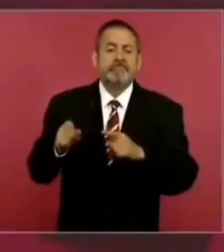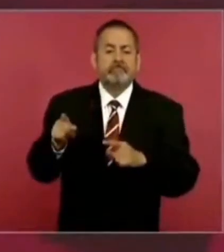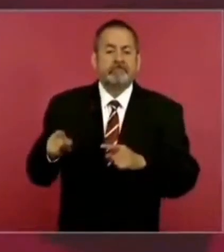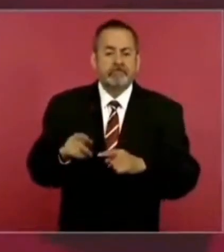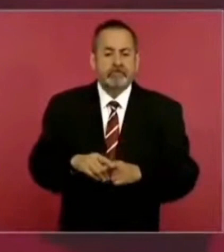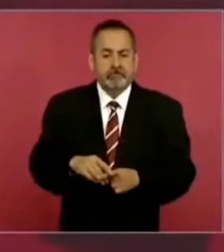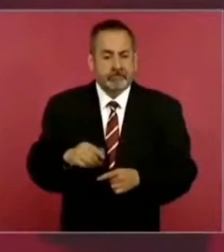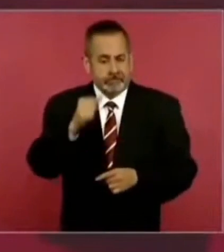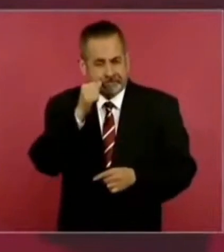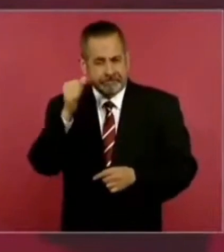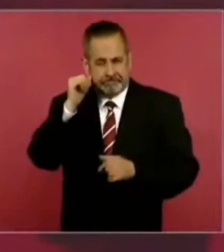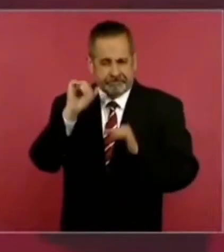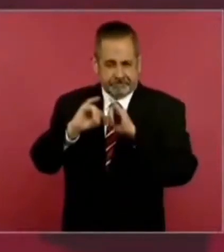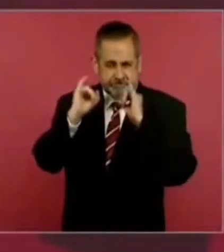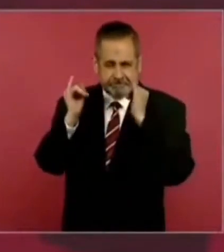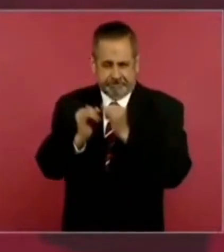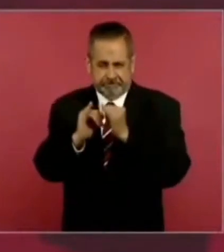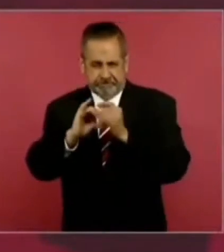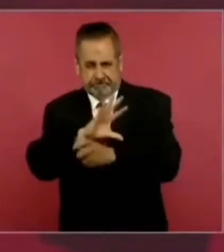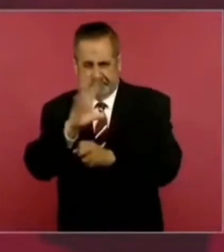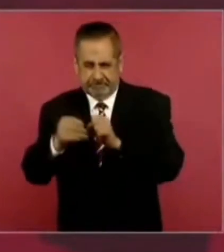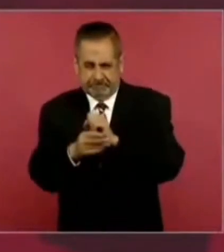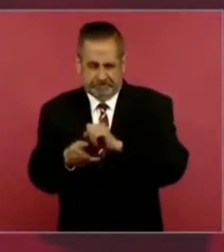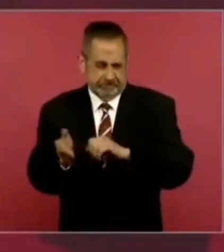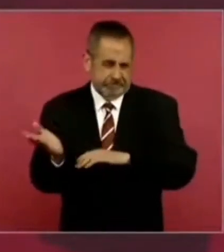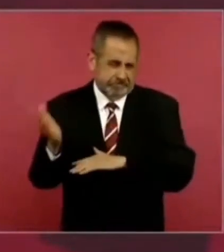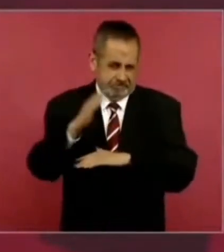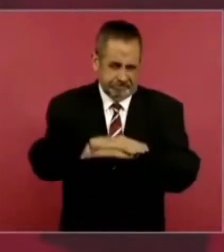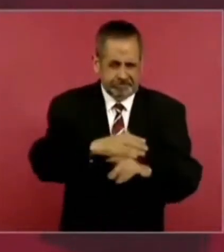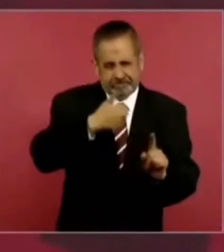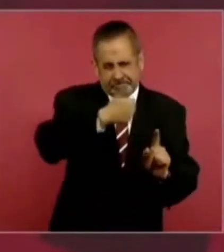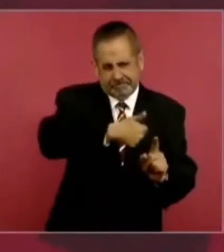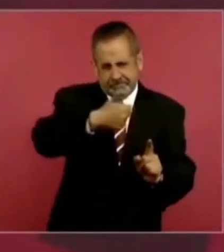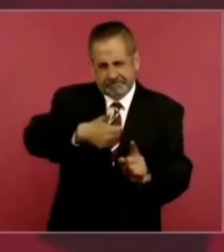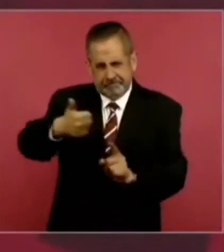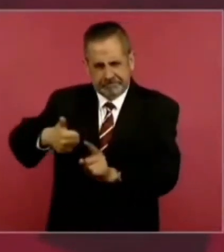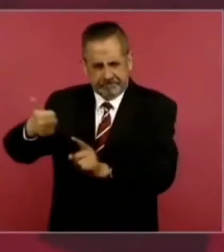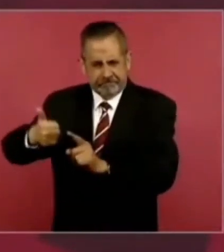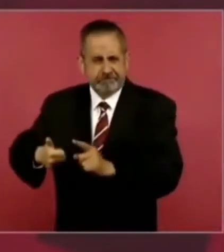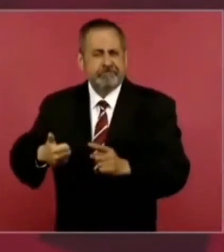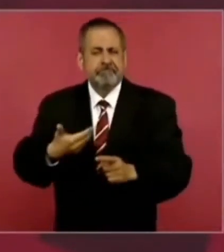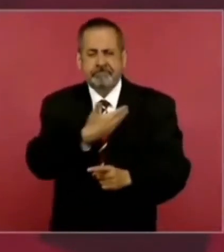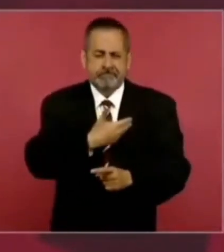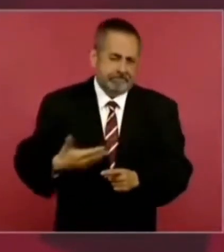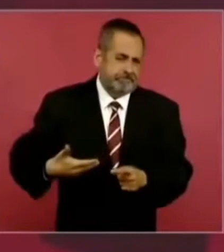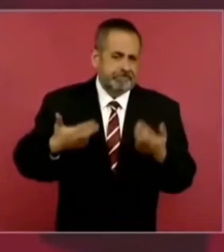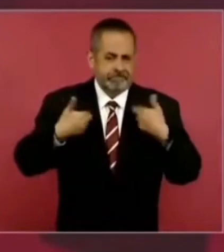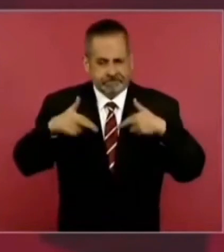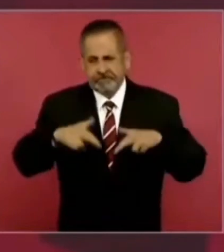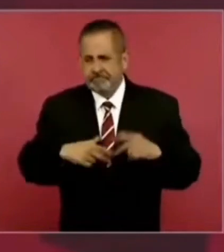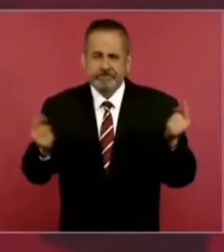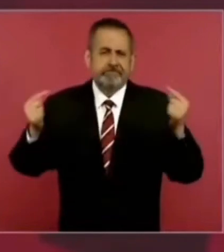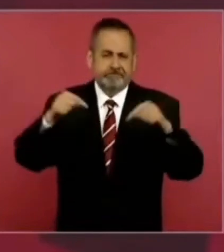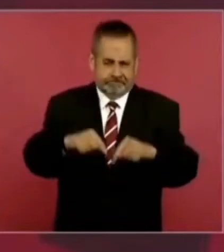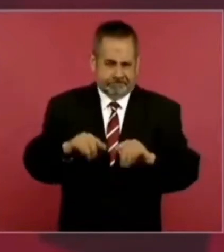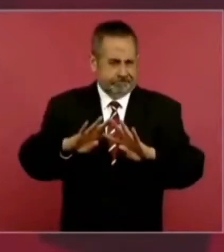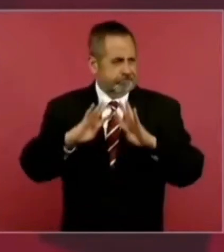toda la reunión, la participación de todos los representantes de los países que